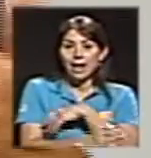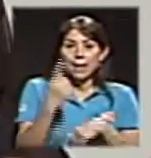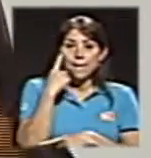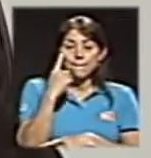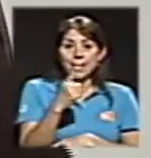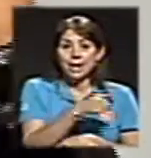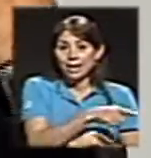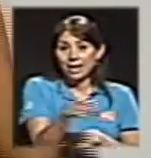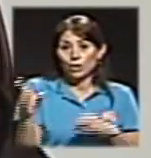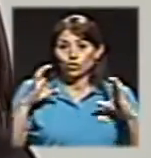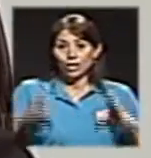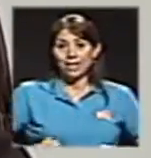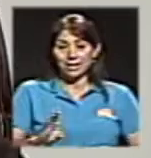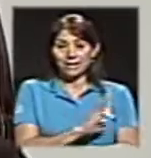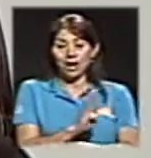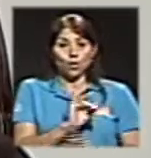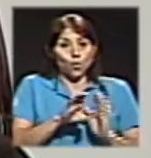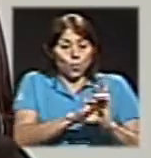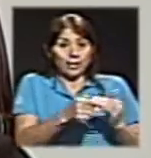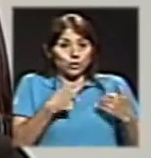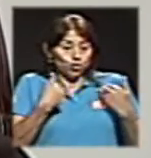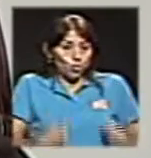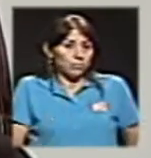de banco, como yo, que no genero